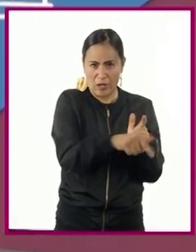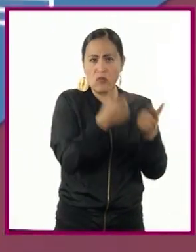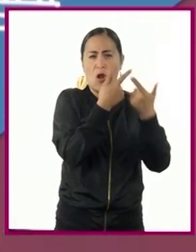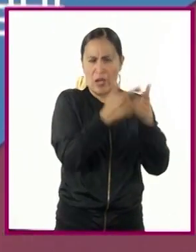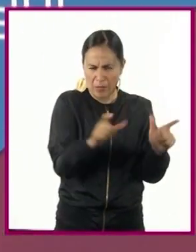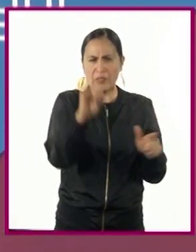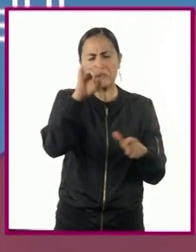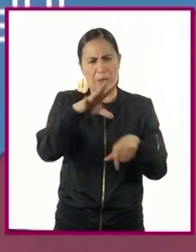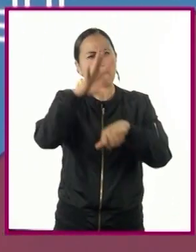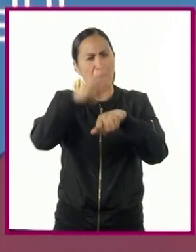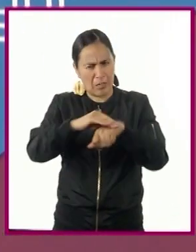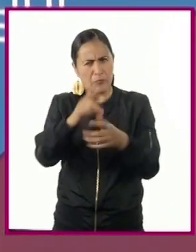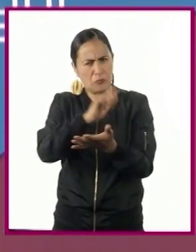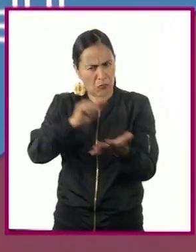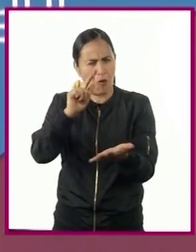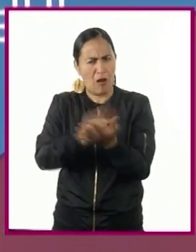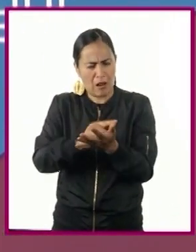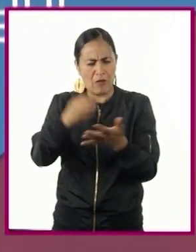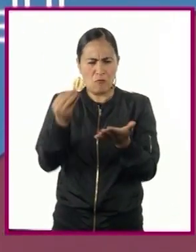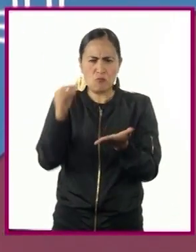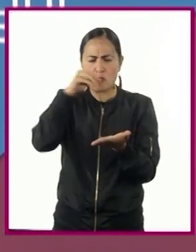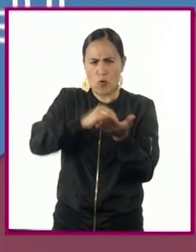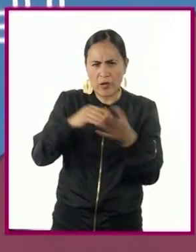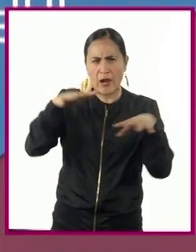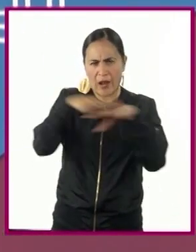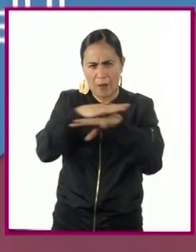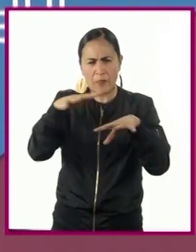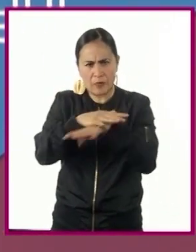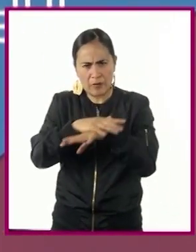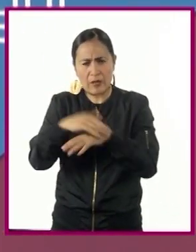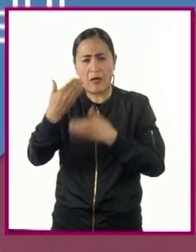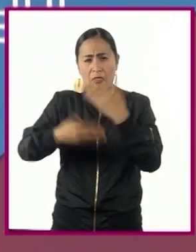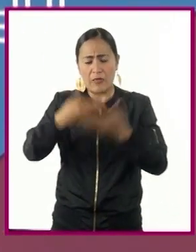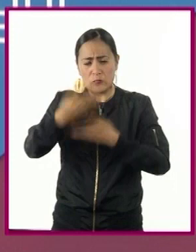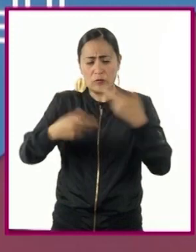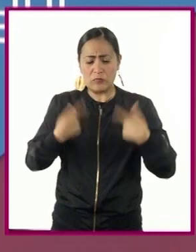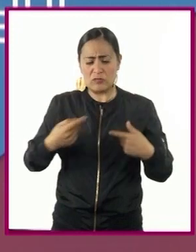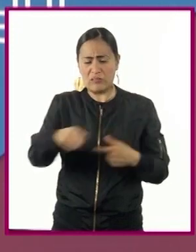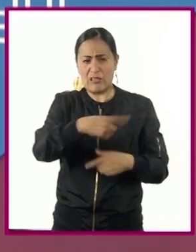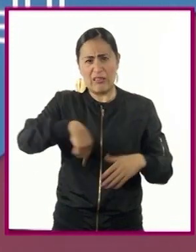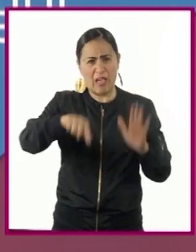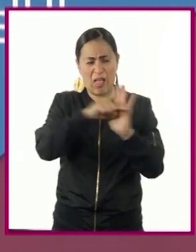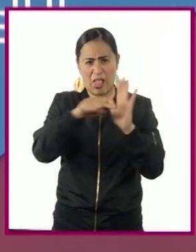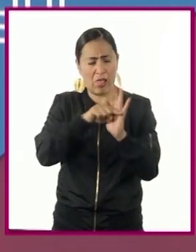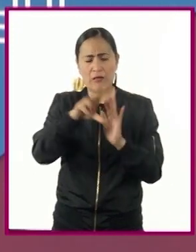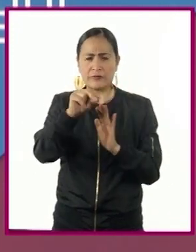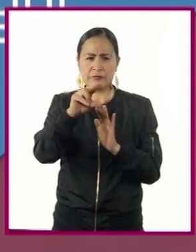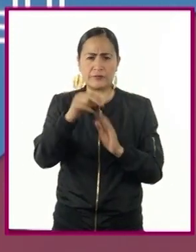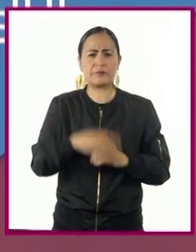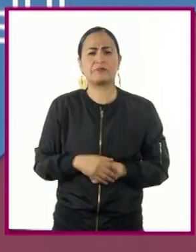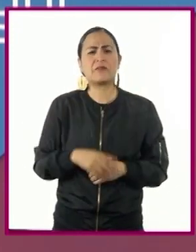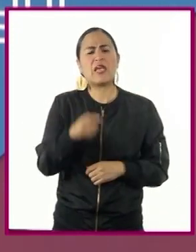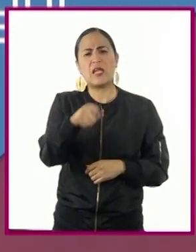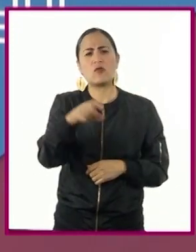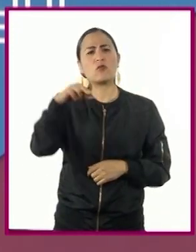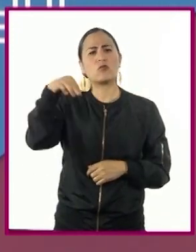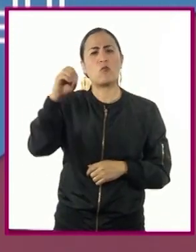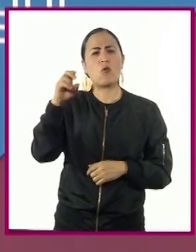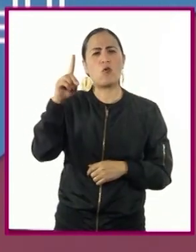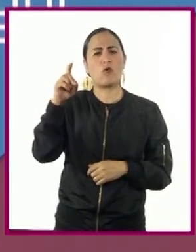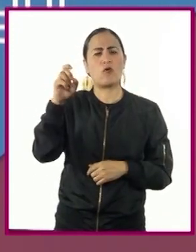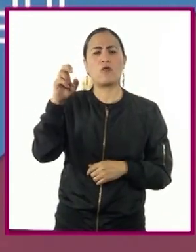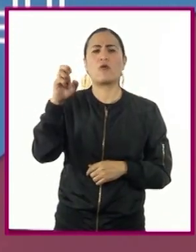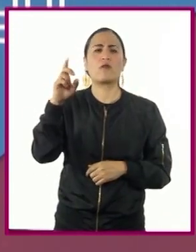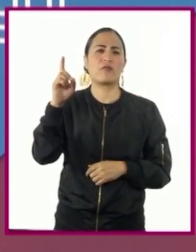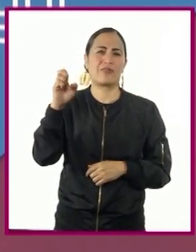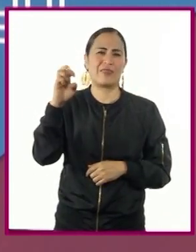reformas necesarias, pero de forma gradual para evitar un impacto negativo en la sociedad, fueron conocidos como moderados. En